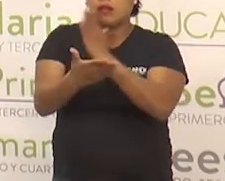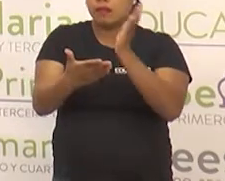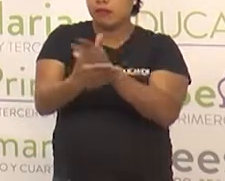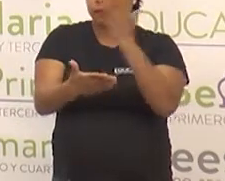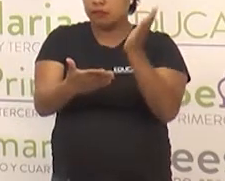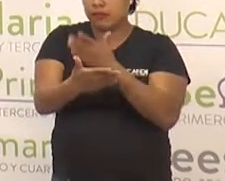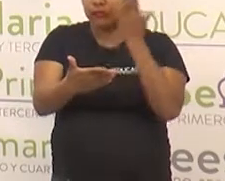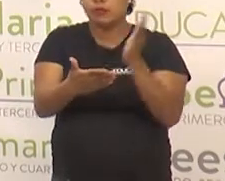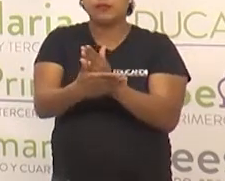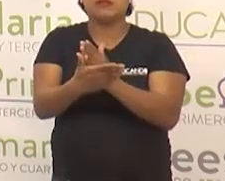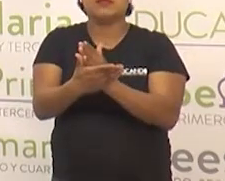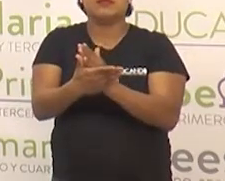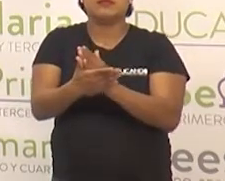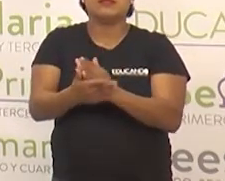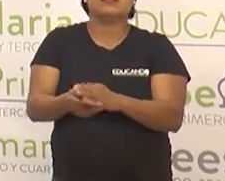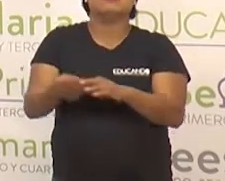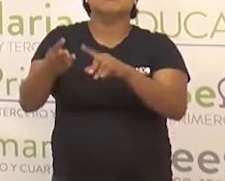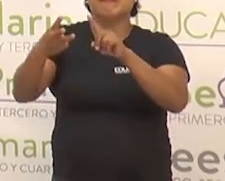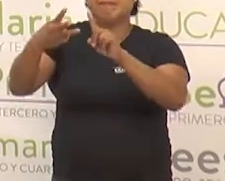revistas,